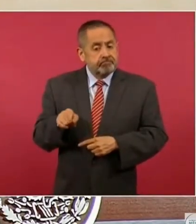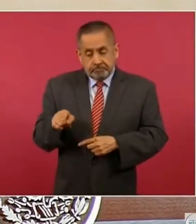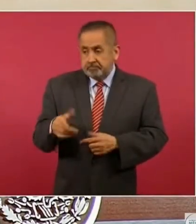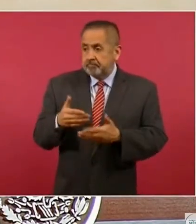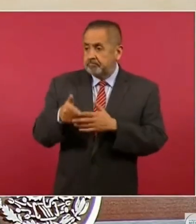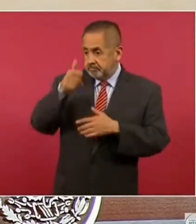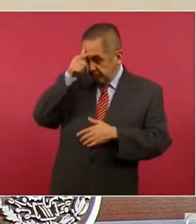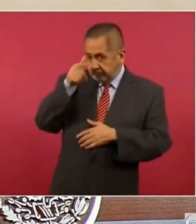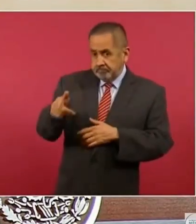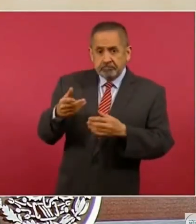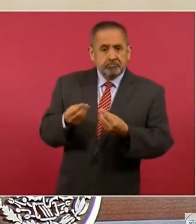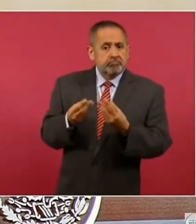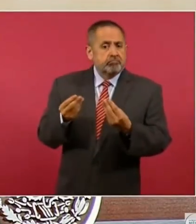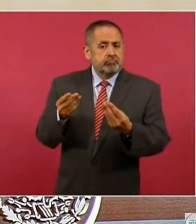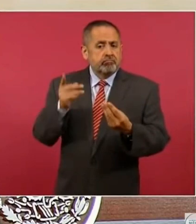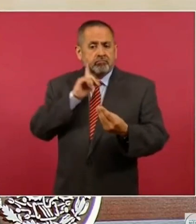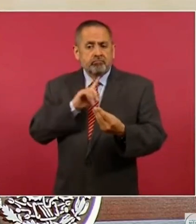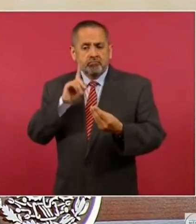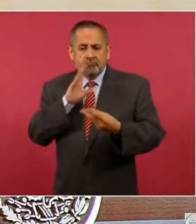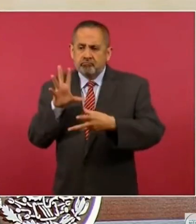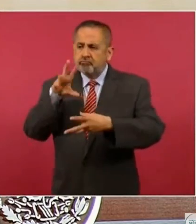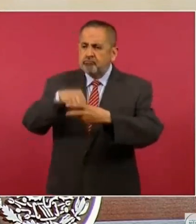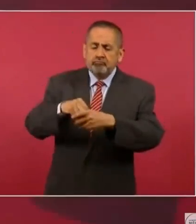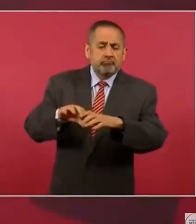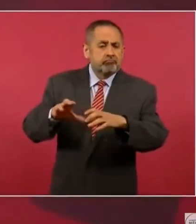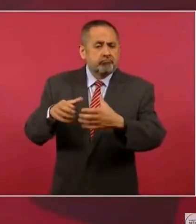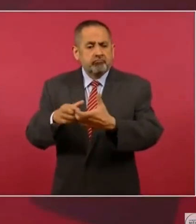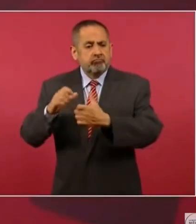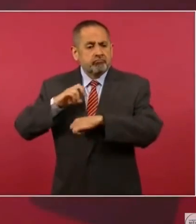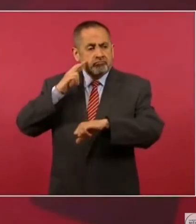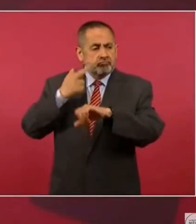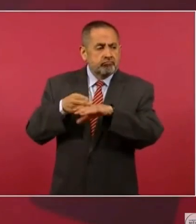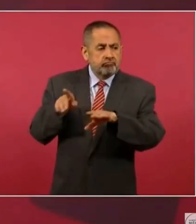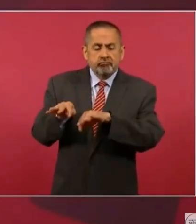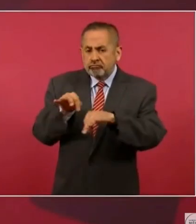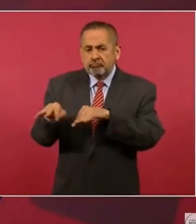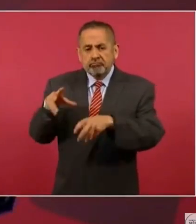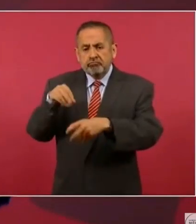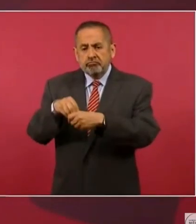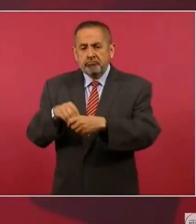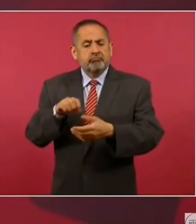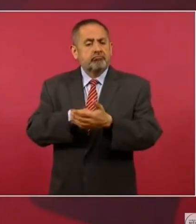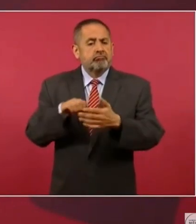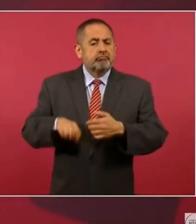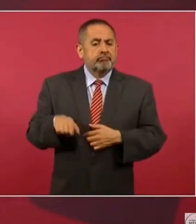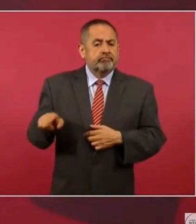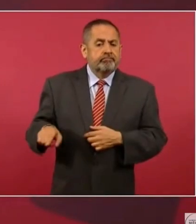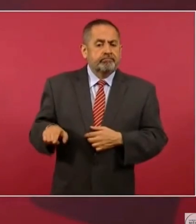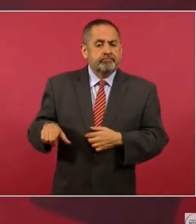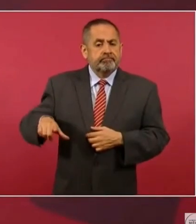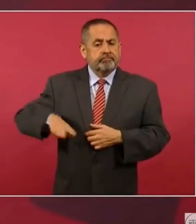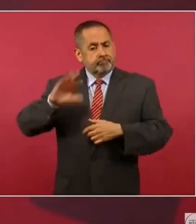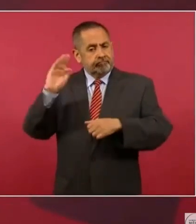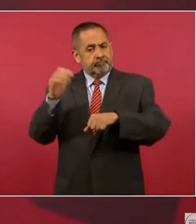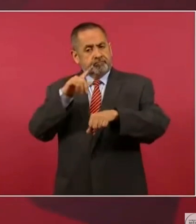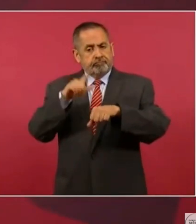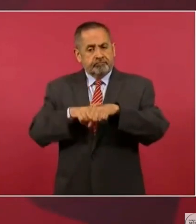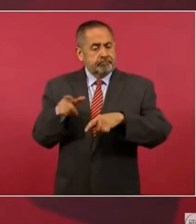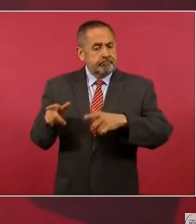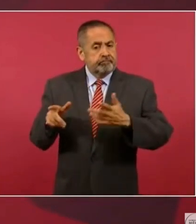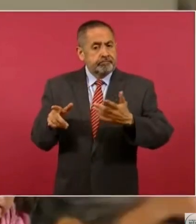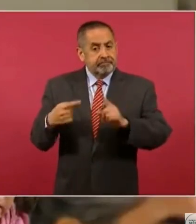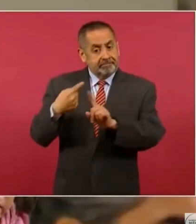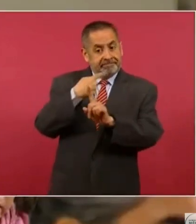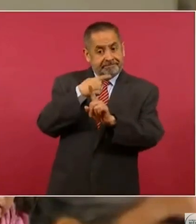nunca en el servicio público. En el caso del gobierno federal,